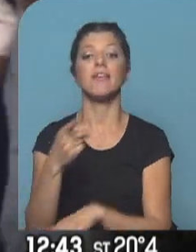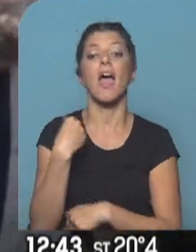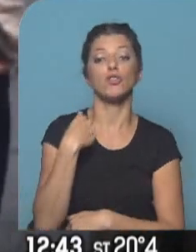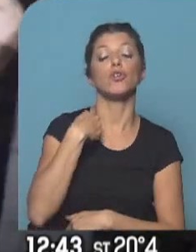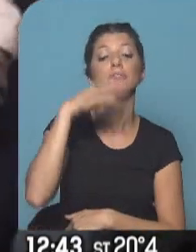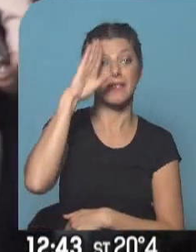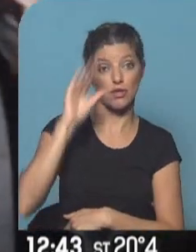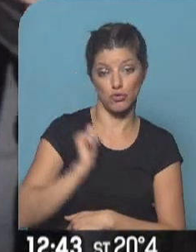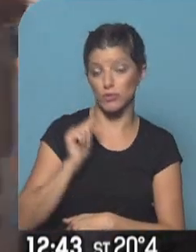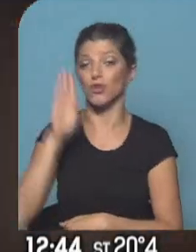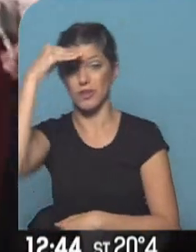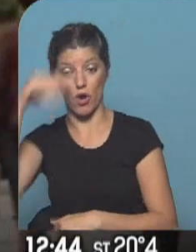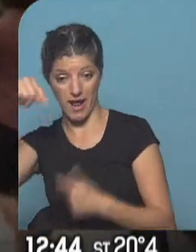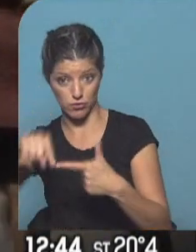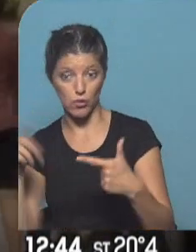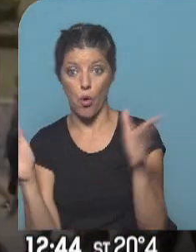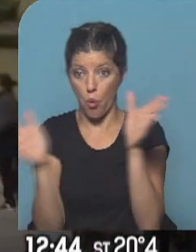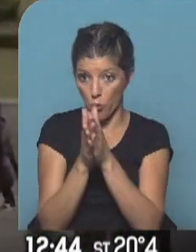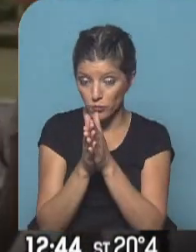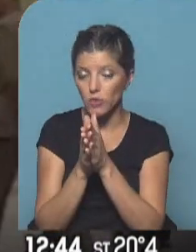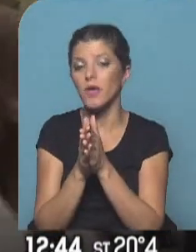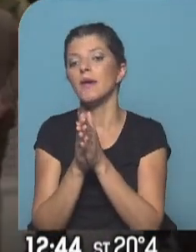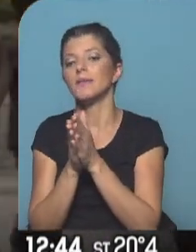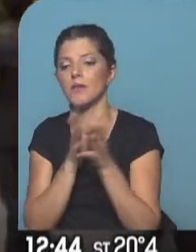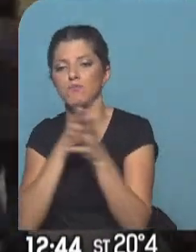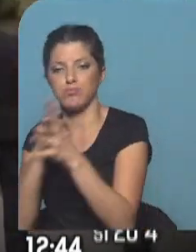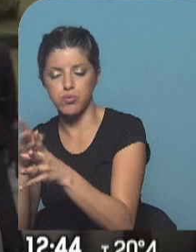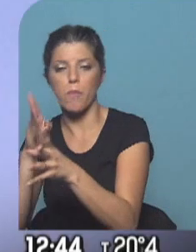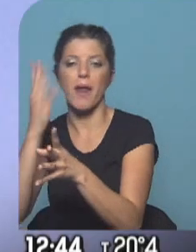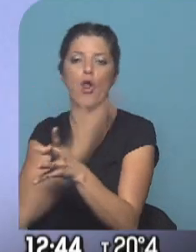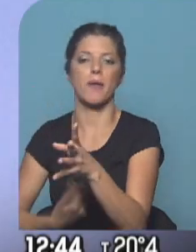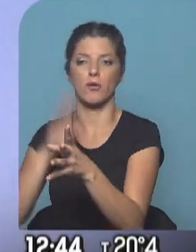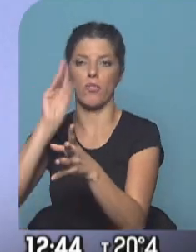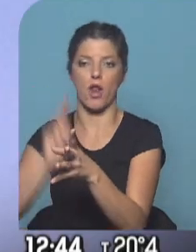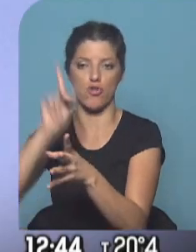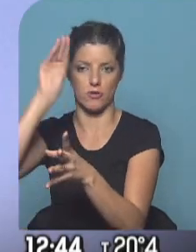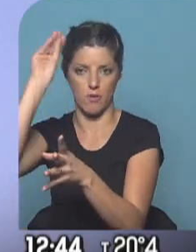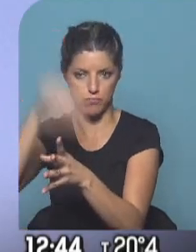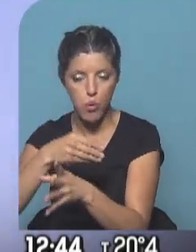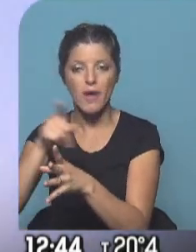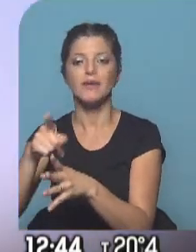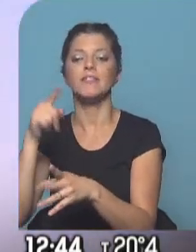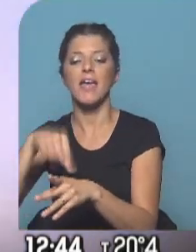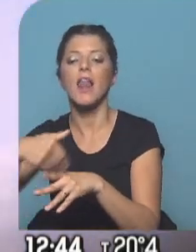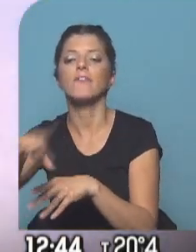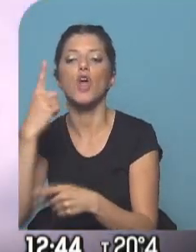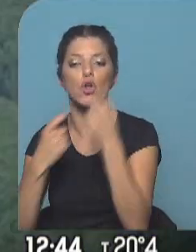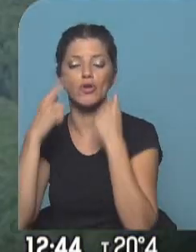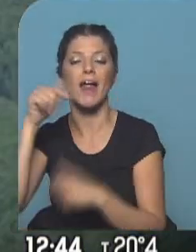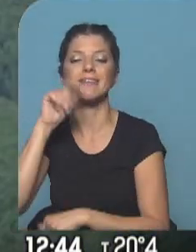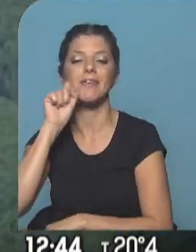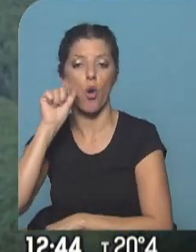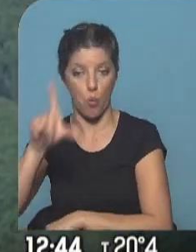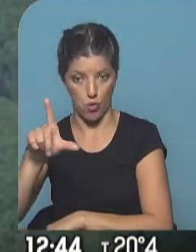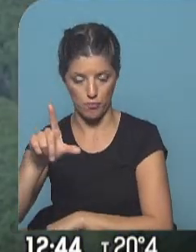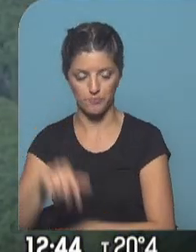surcoreanas, su disolución como Estado y reorganización bajo control de Seúl. El plan 5027 incluye